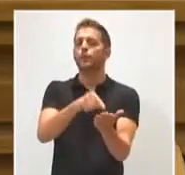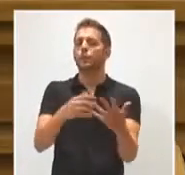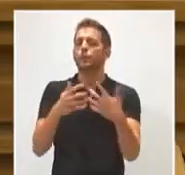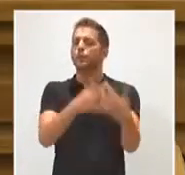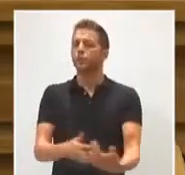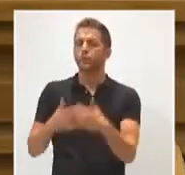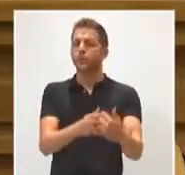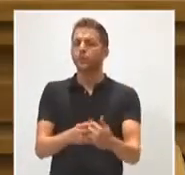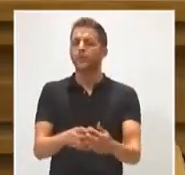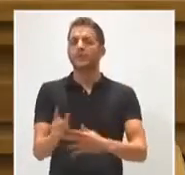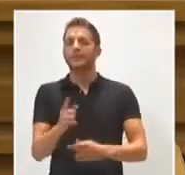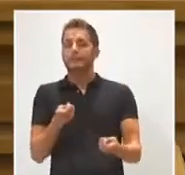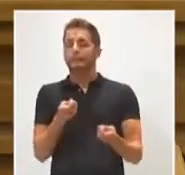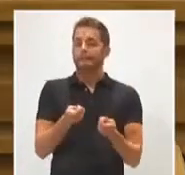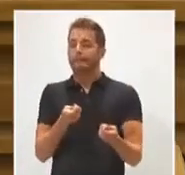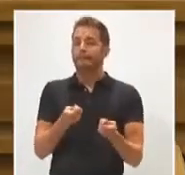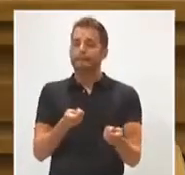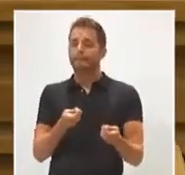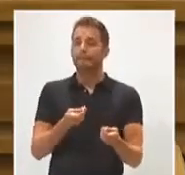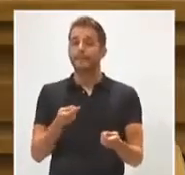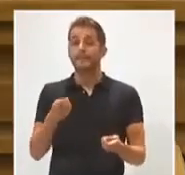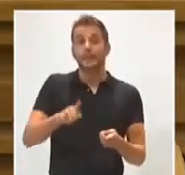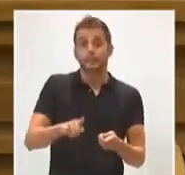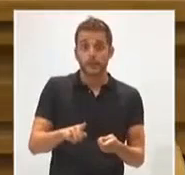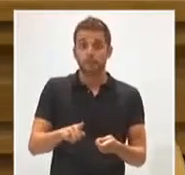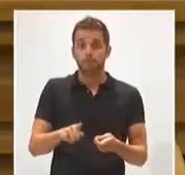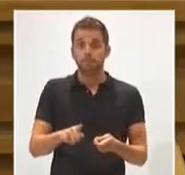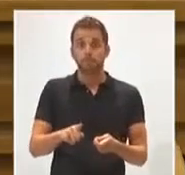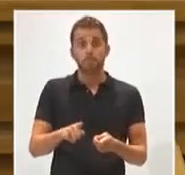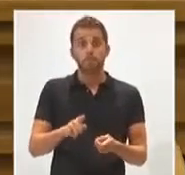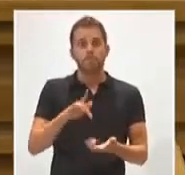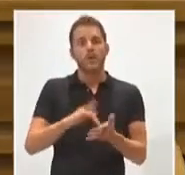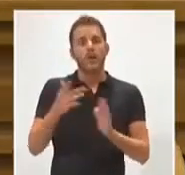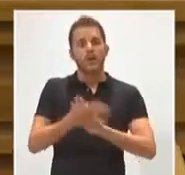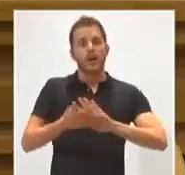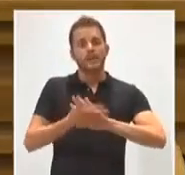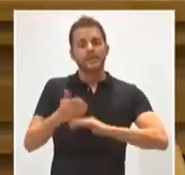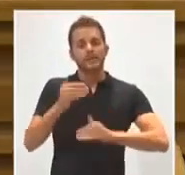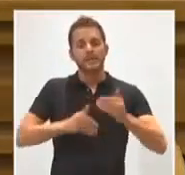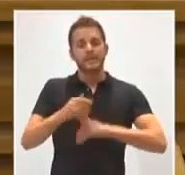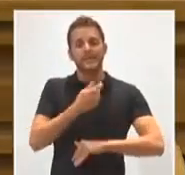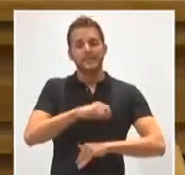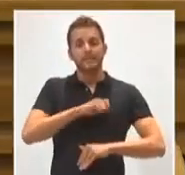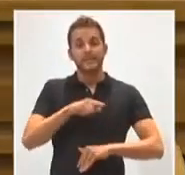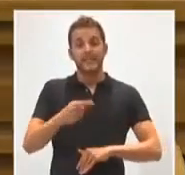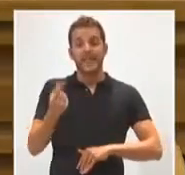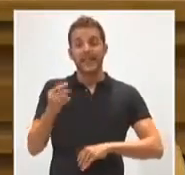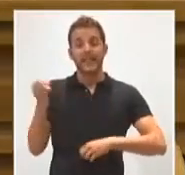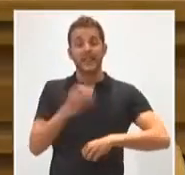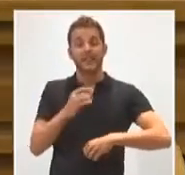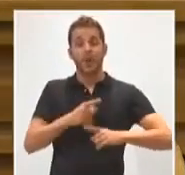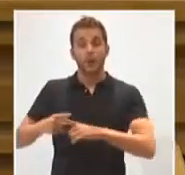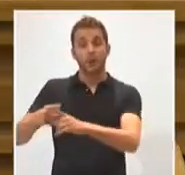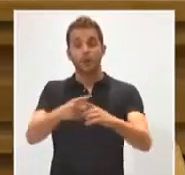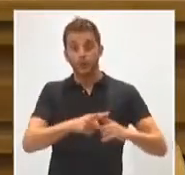si quieren ustedes regatear todo lo que podamos en el mucho del debate que se va a abrir en españa sobre reparto de los distintos fondos aquí